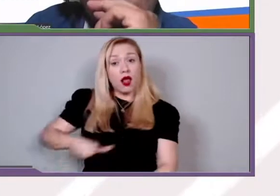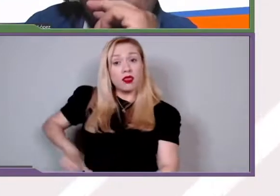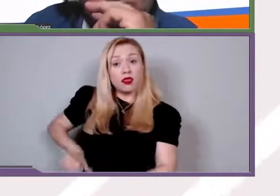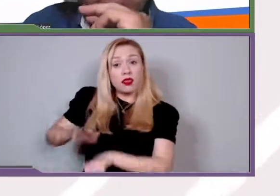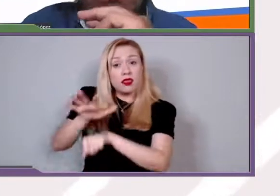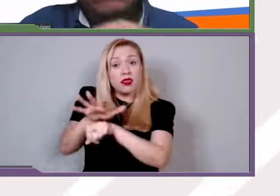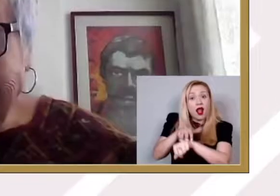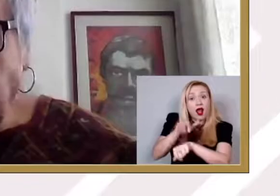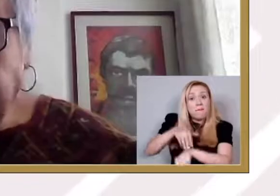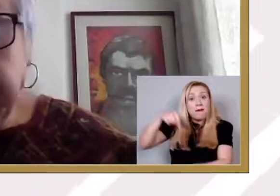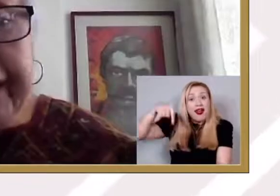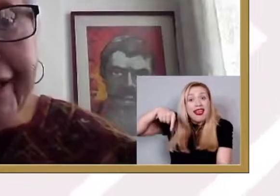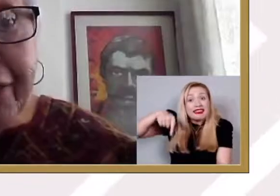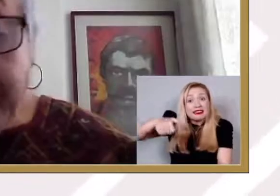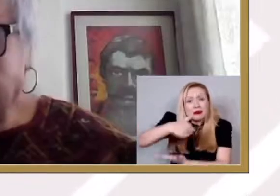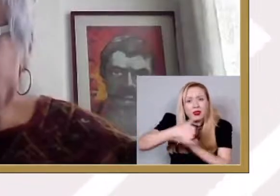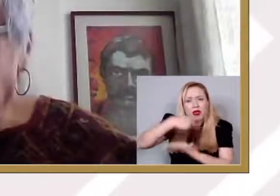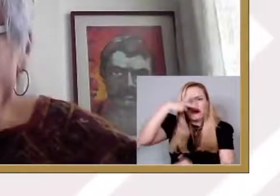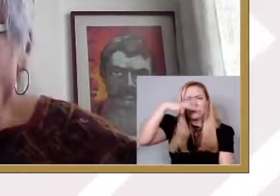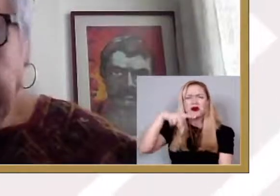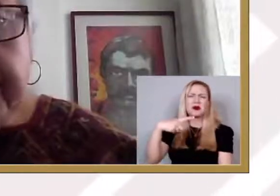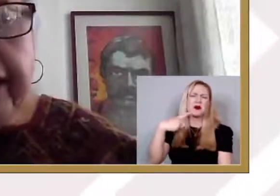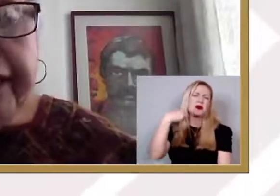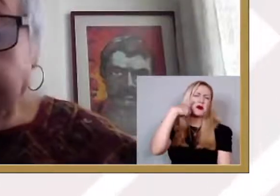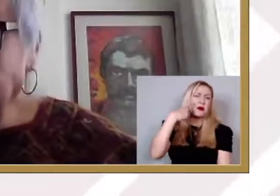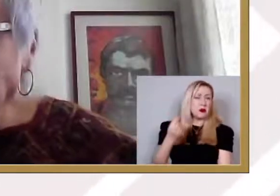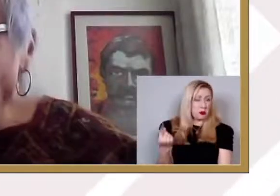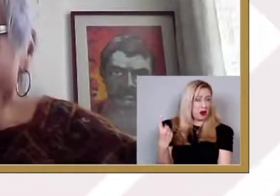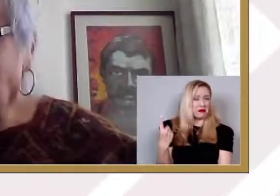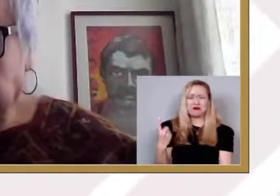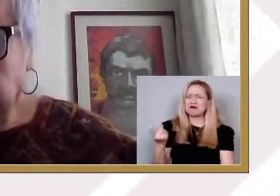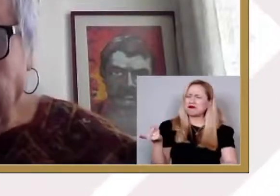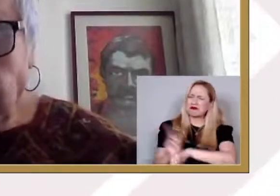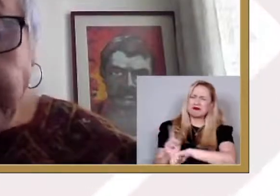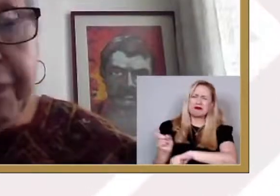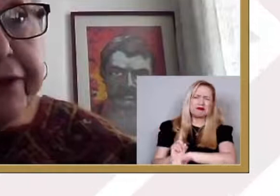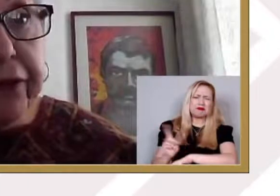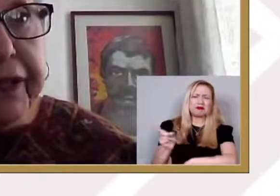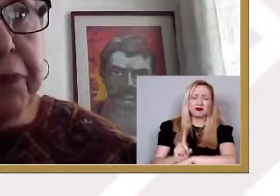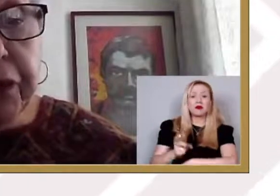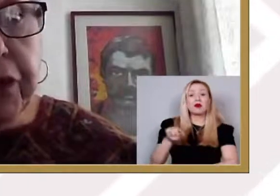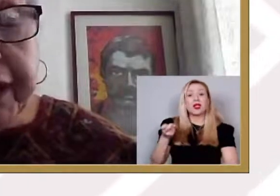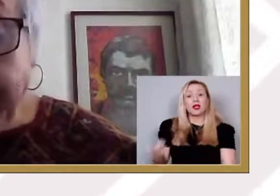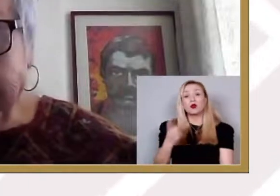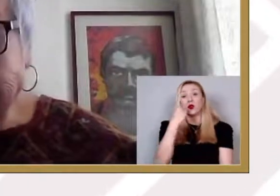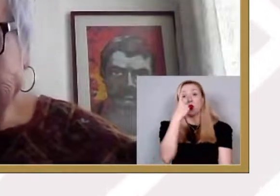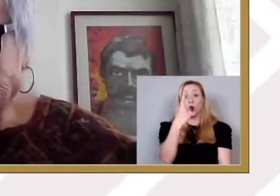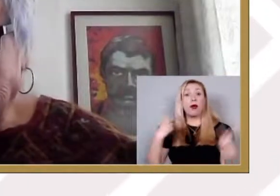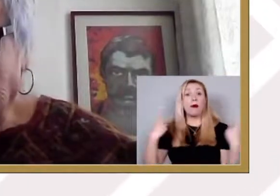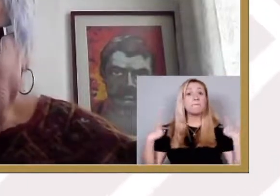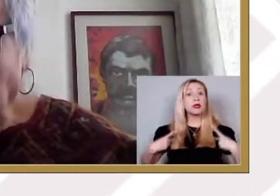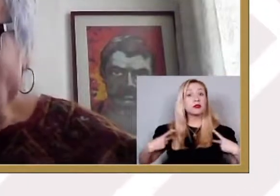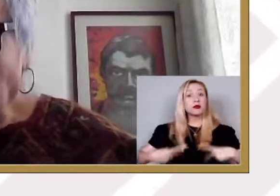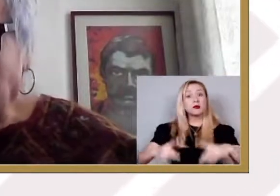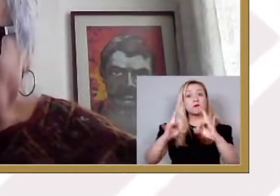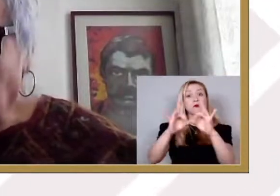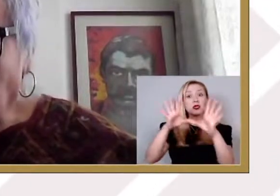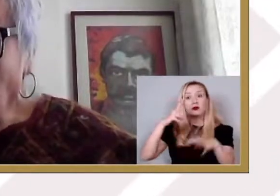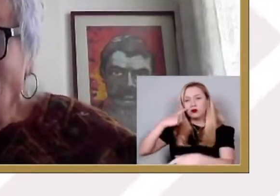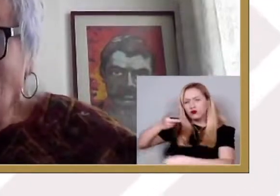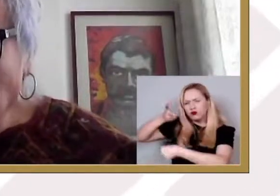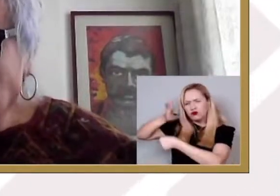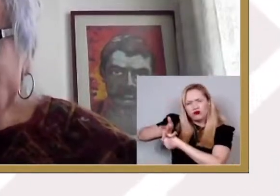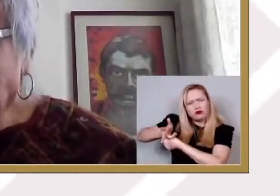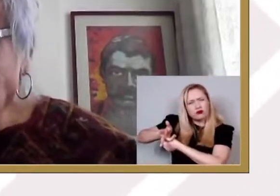como esta pasan cotidianamente y en el caso de Lorenza, una persona pudo grabar,